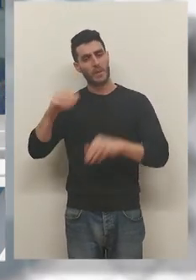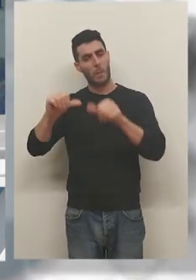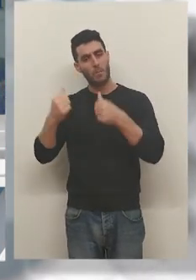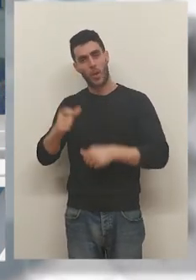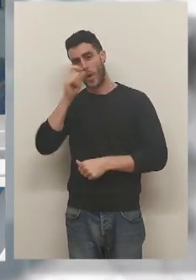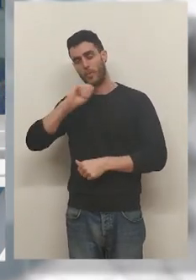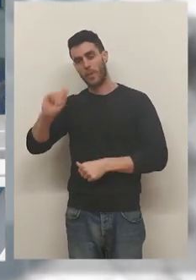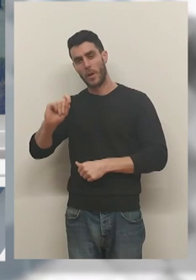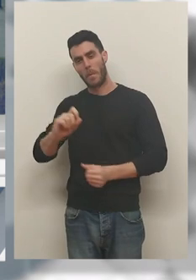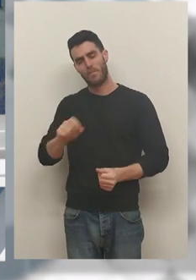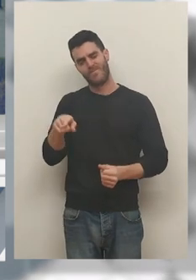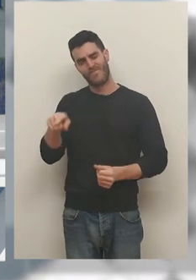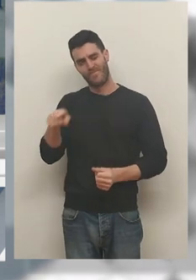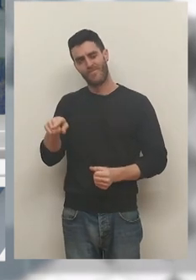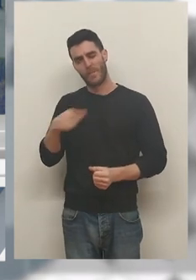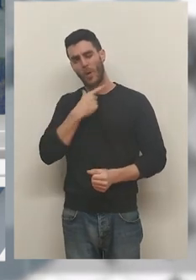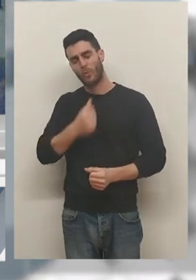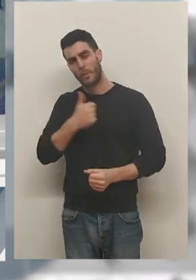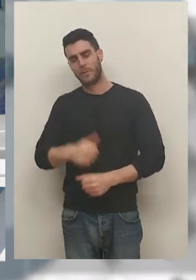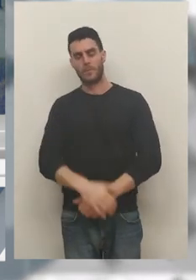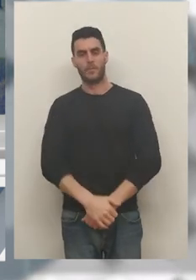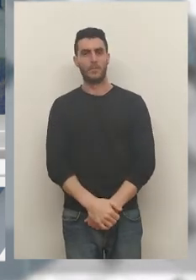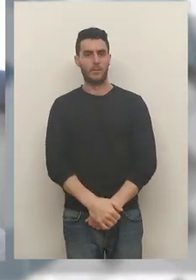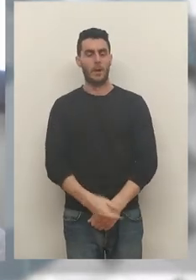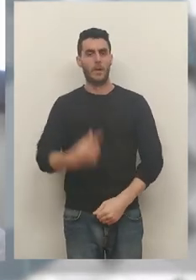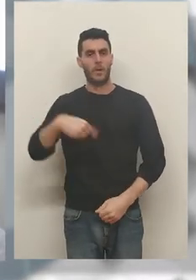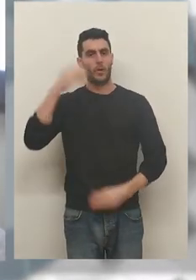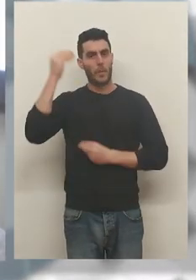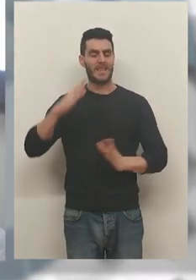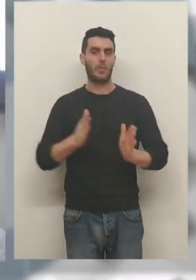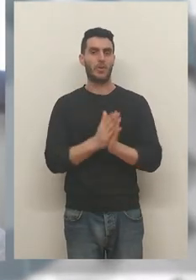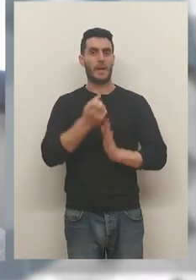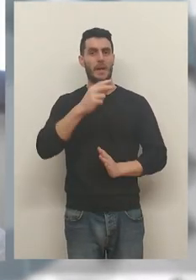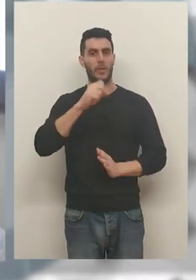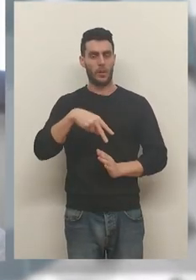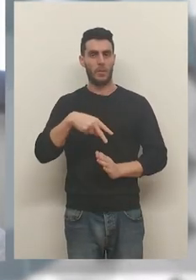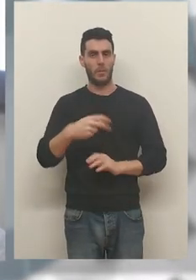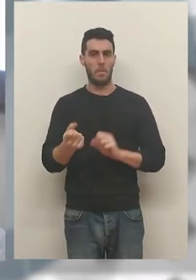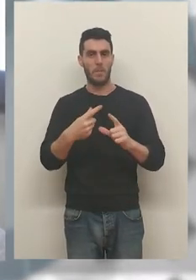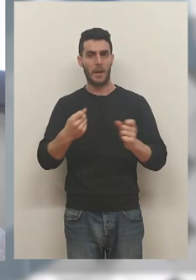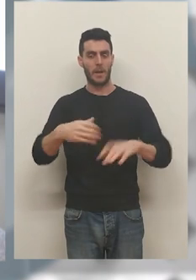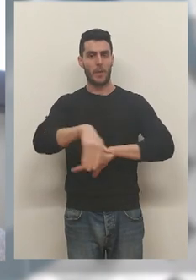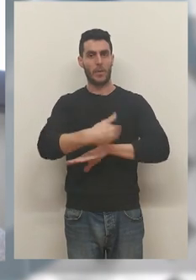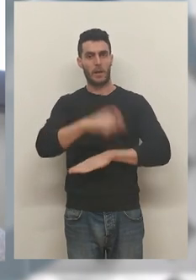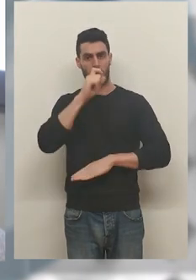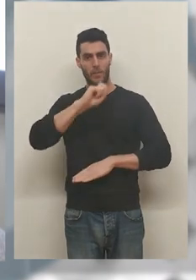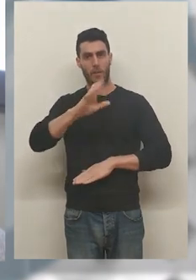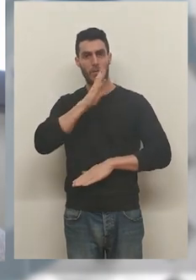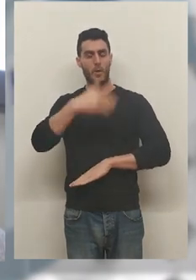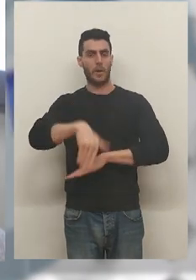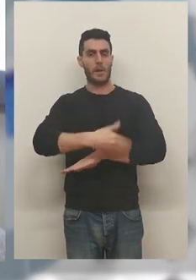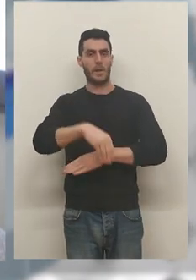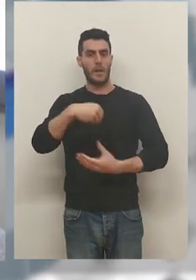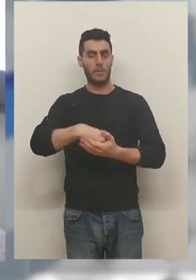más por el modelo que se ha implantado en la calle fundición creemos que San Antón es más parecido a la calle fundición porque